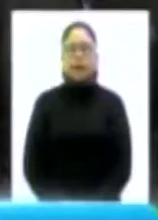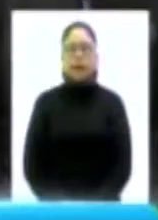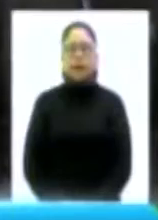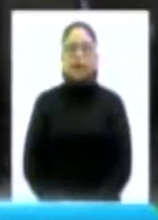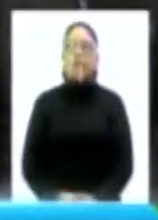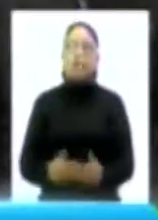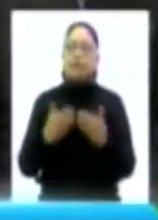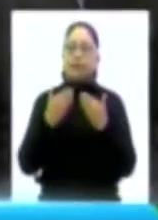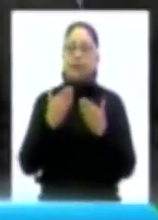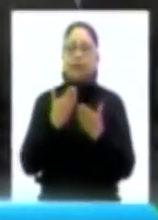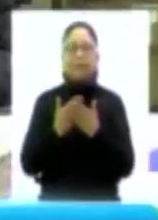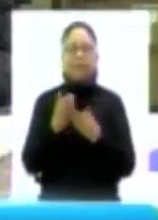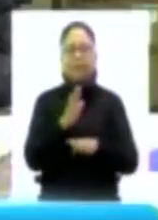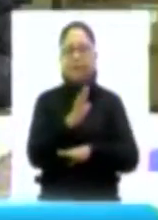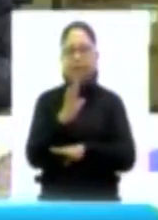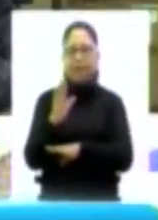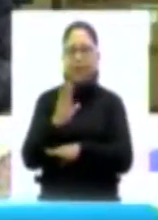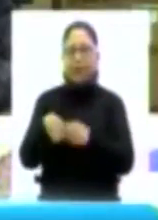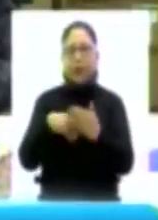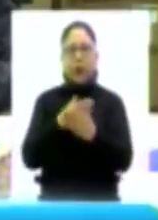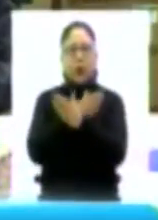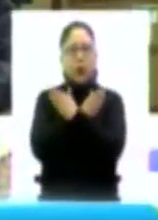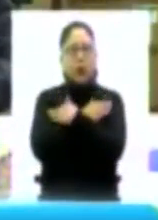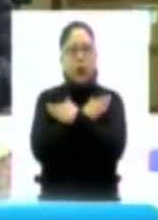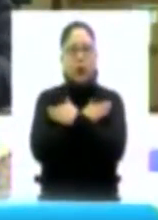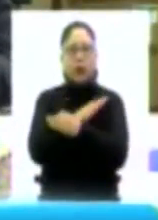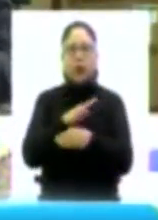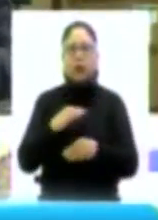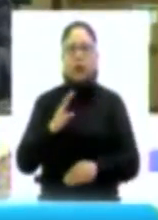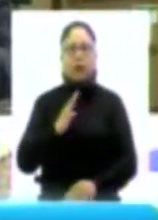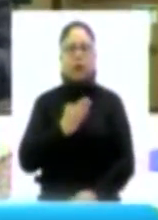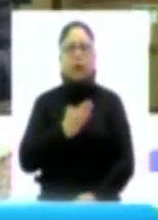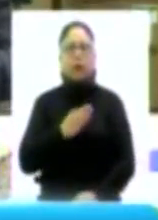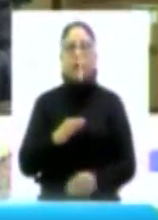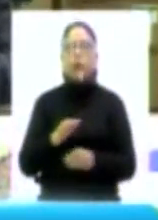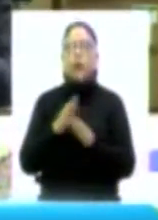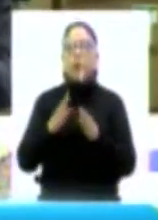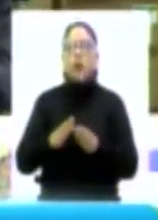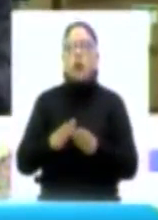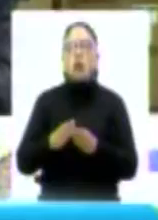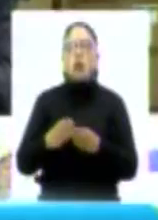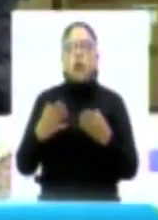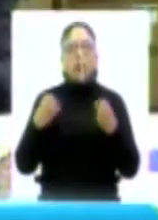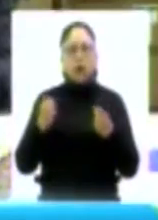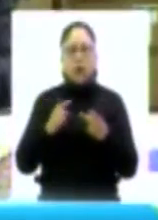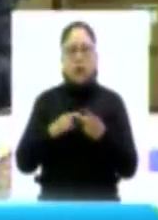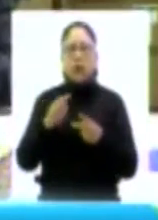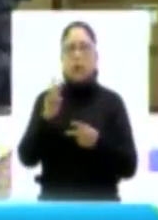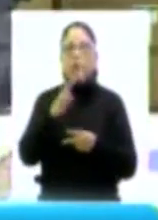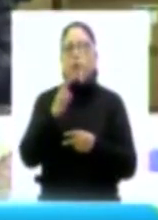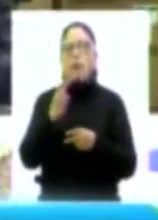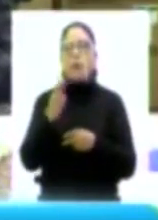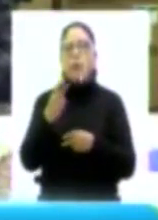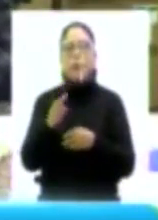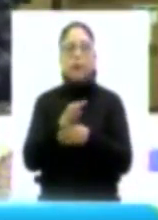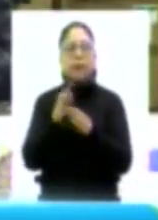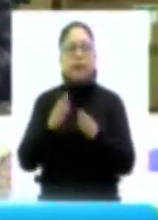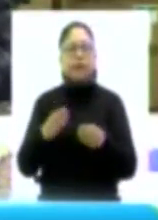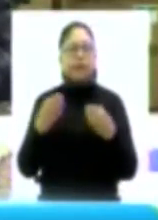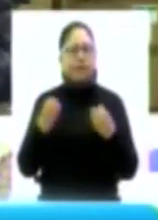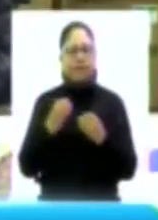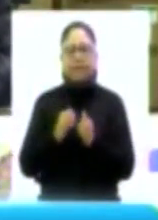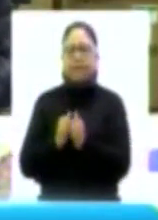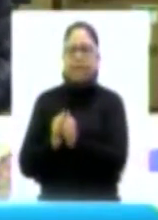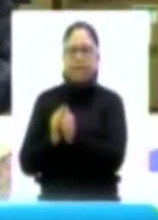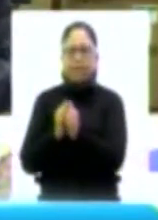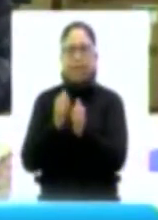Muchas gracias, muy buenas tardes. Saludar a nuestro ministro de Salud, a nuestra viceministra que nos acompaña,